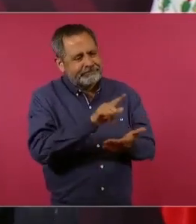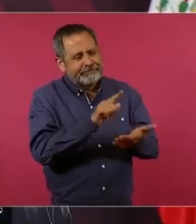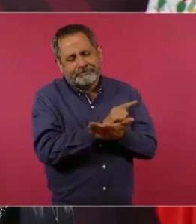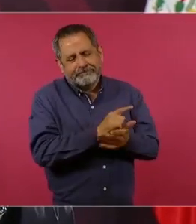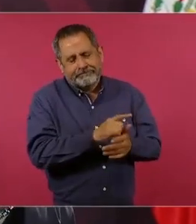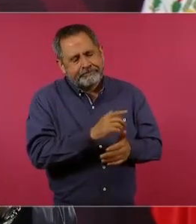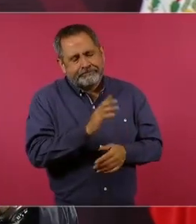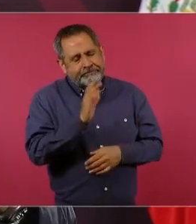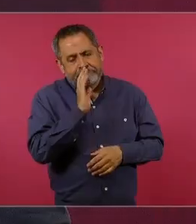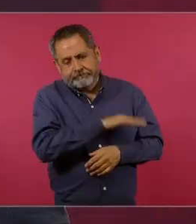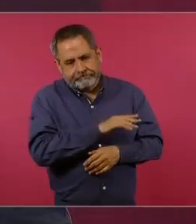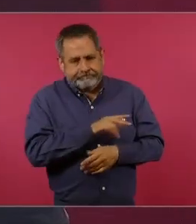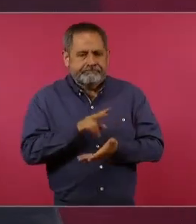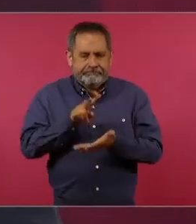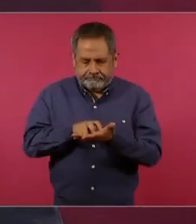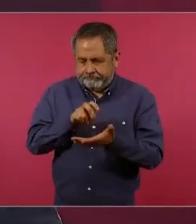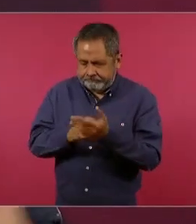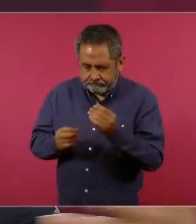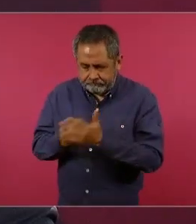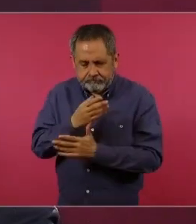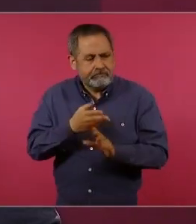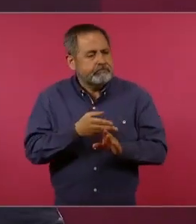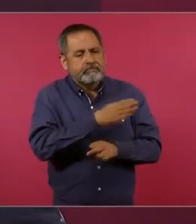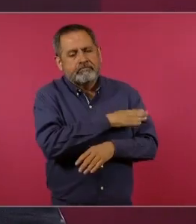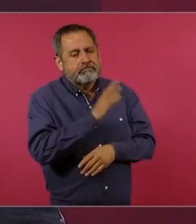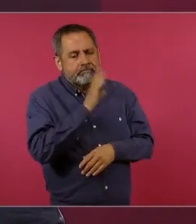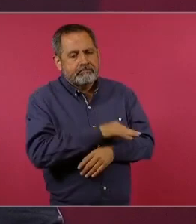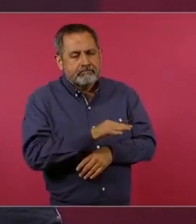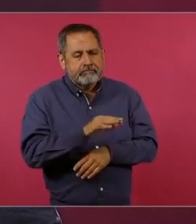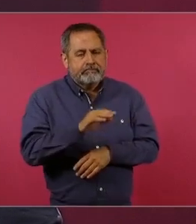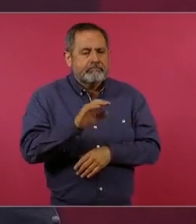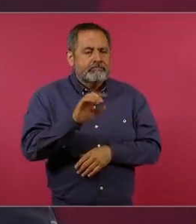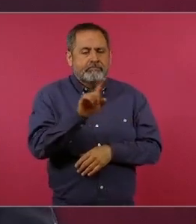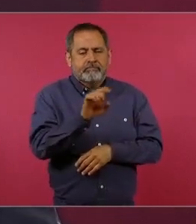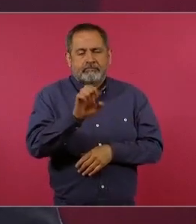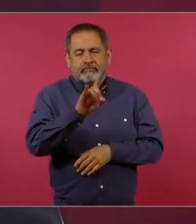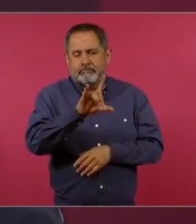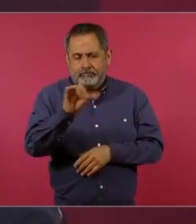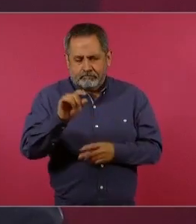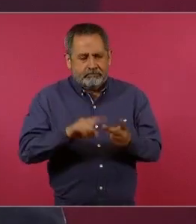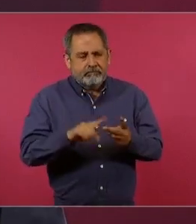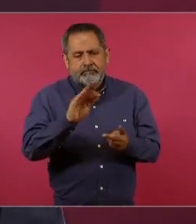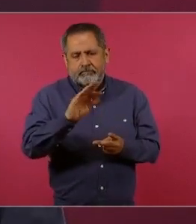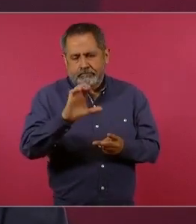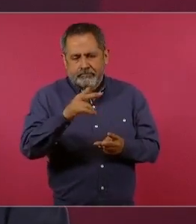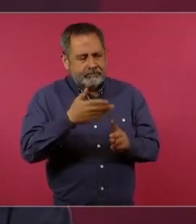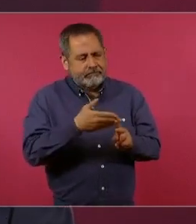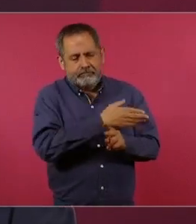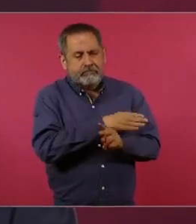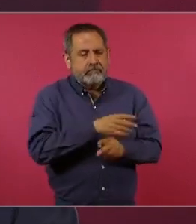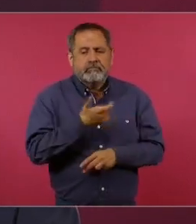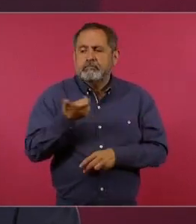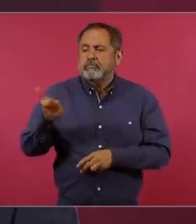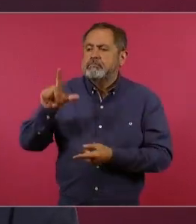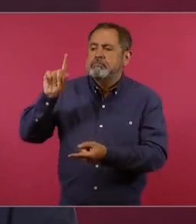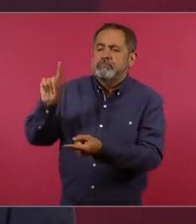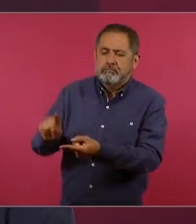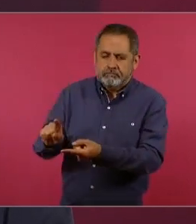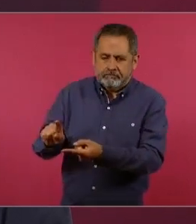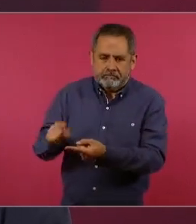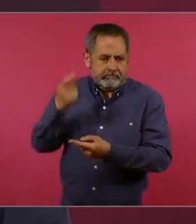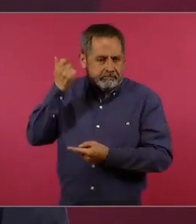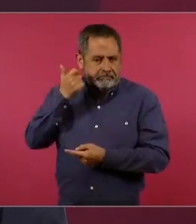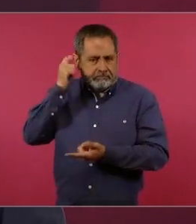lo que hicieron tanto Zedillo como Calderón de reducir el monto de